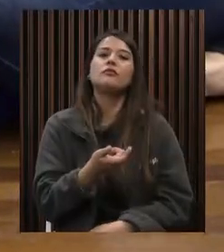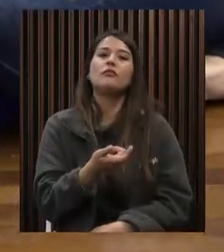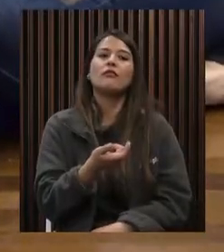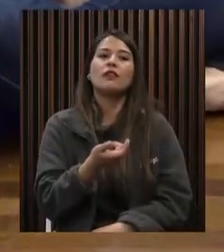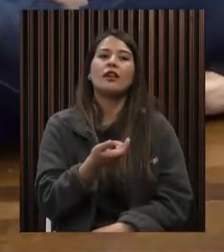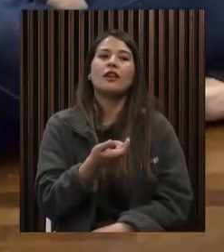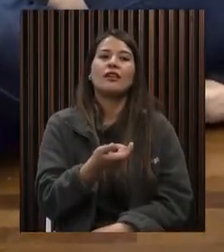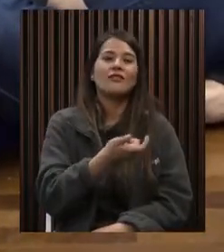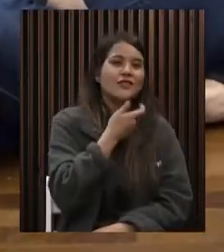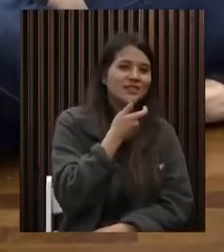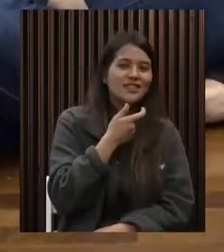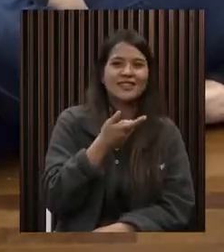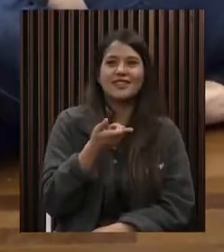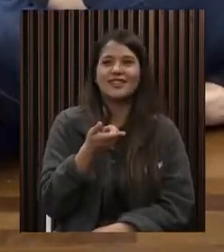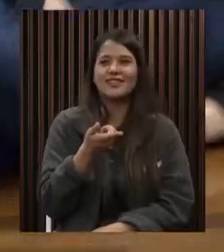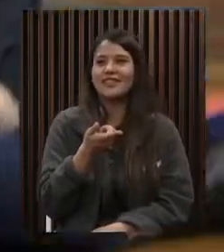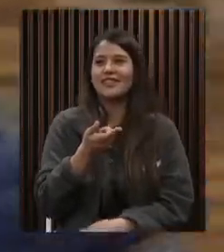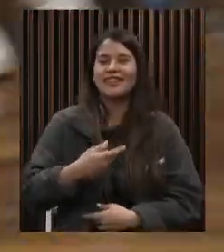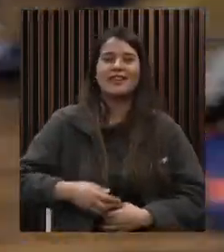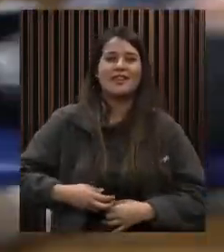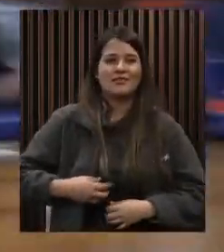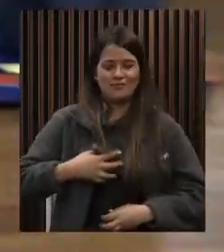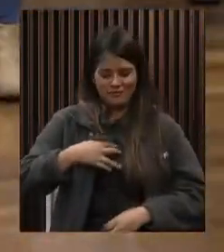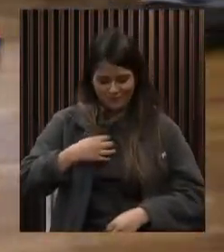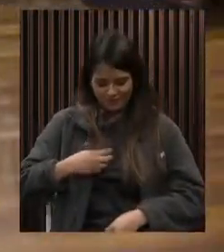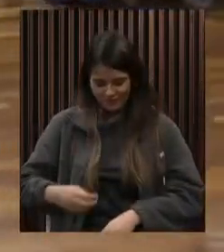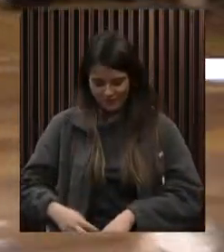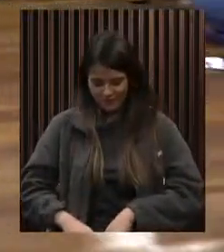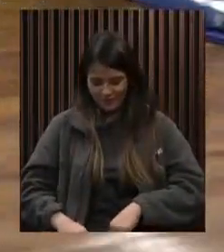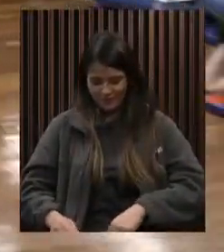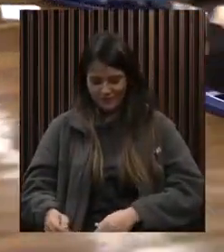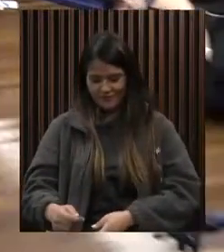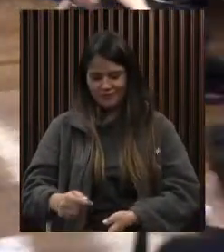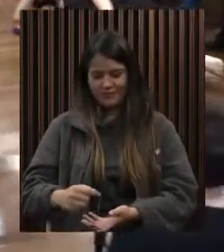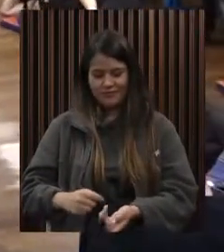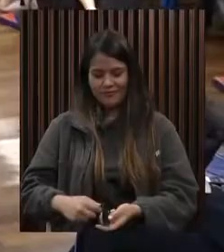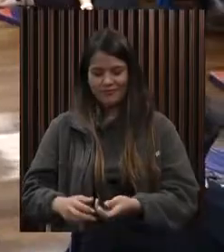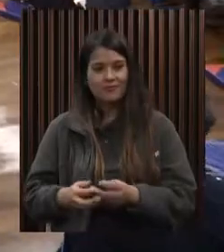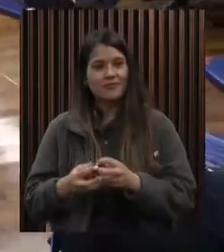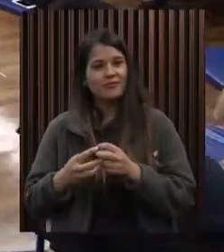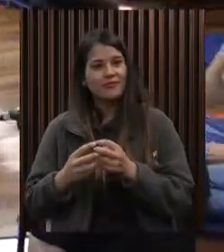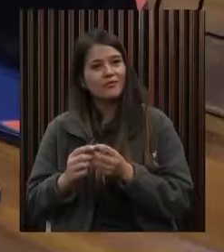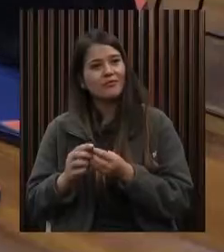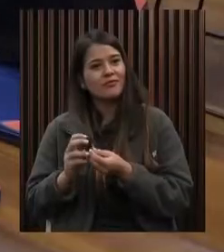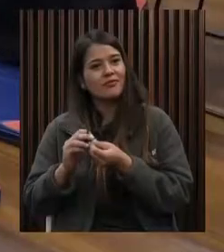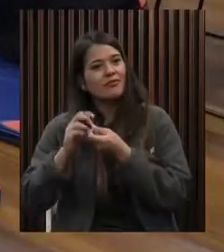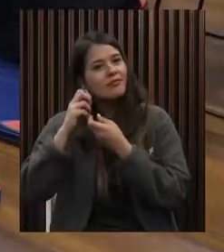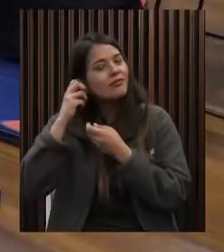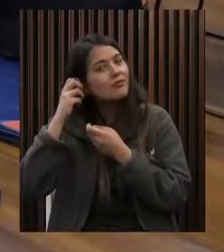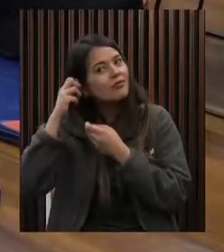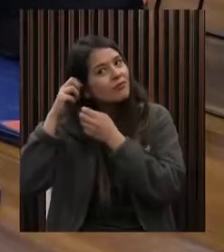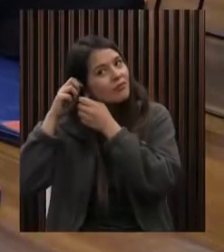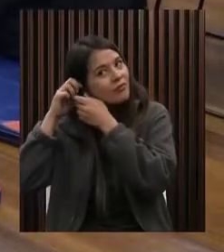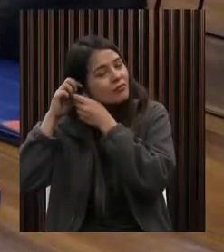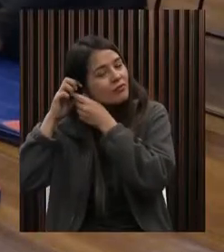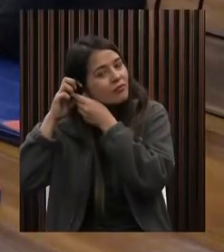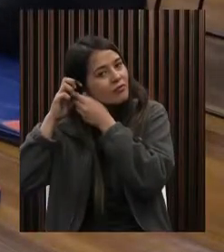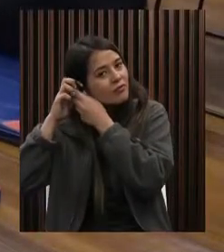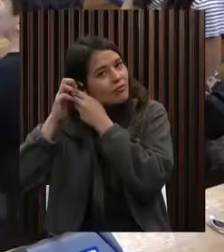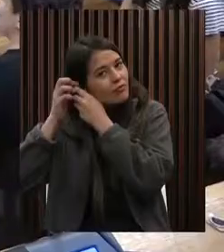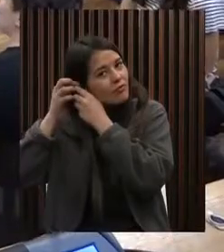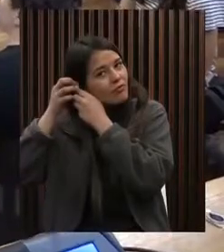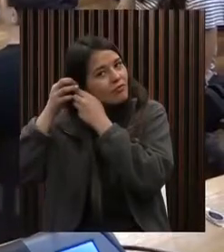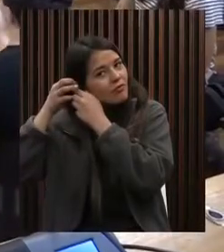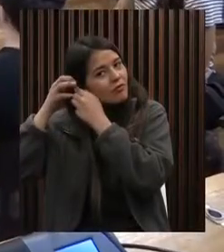Creo que tienes mucha razón. Tienes mucha razón de que la autoestima puede ser una tremenda barrera. Tu percepción de lo